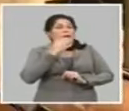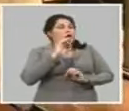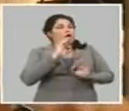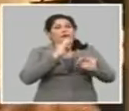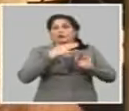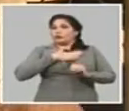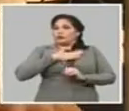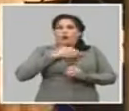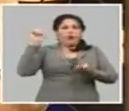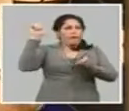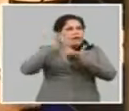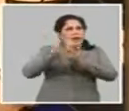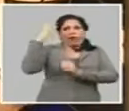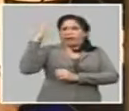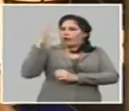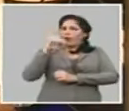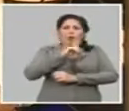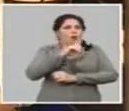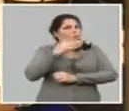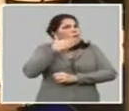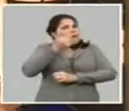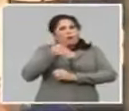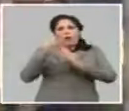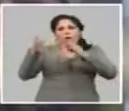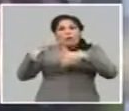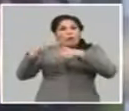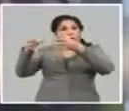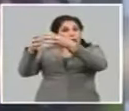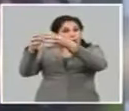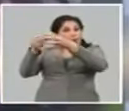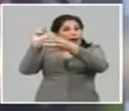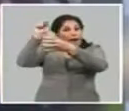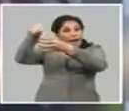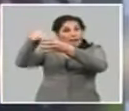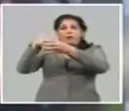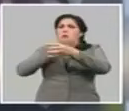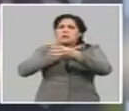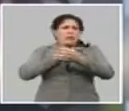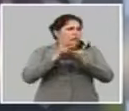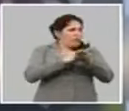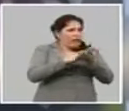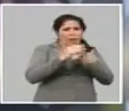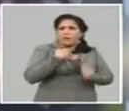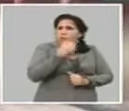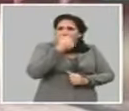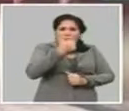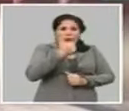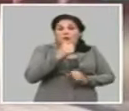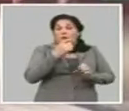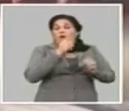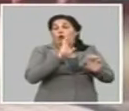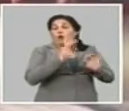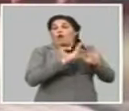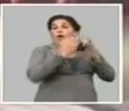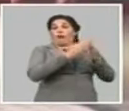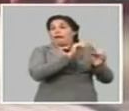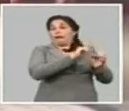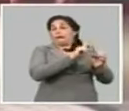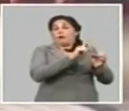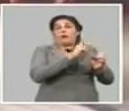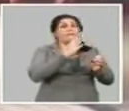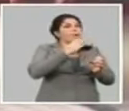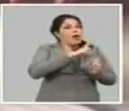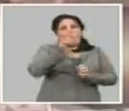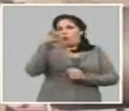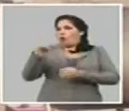ni siquiera prefería que venía de un lugar donde había complicación que no tenía síntomas pero quería pasar y qué es lo que hemos indicado